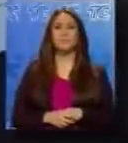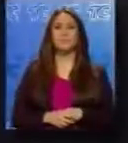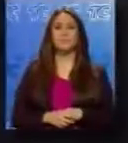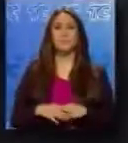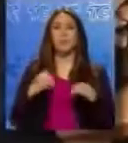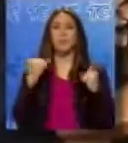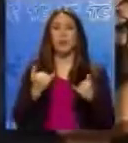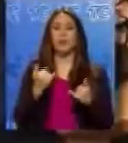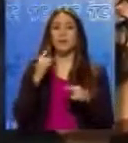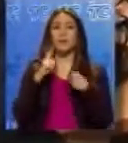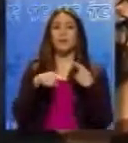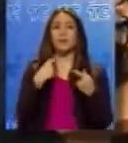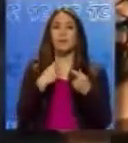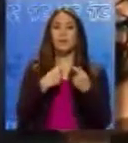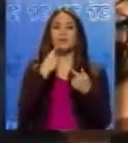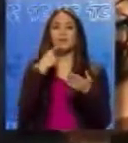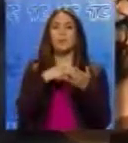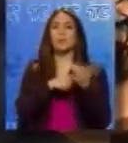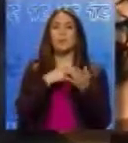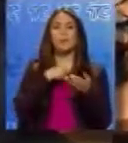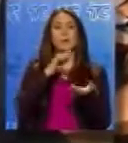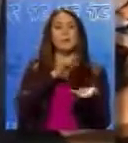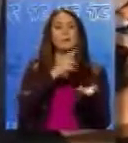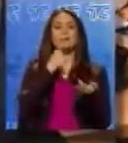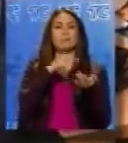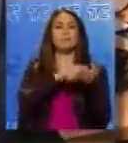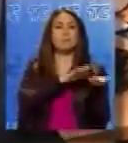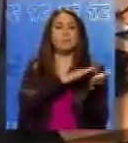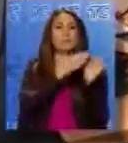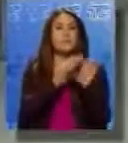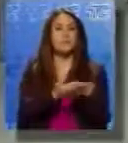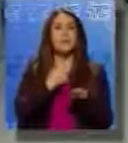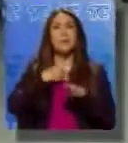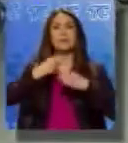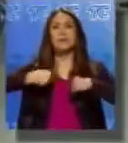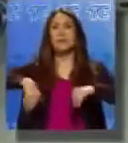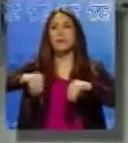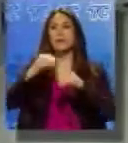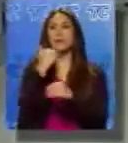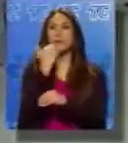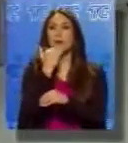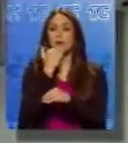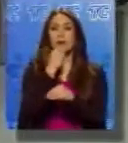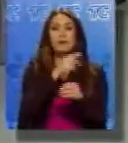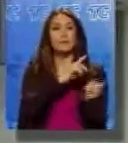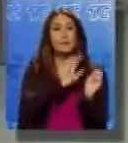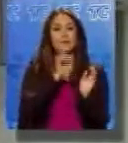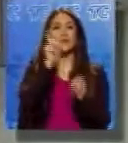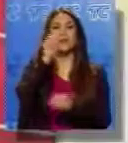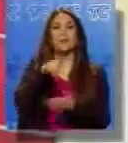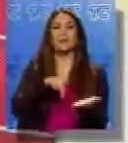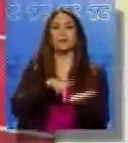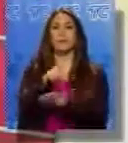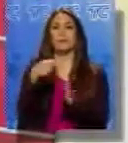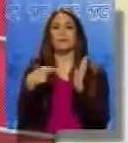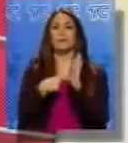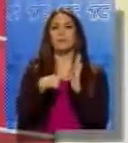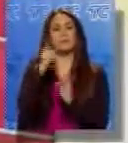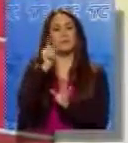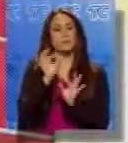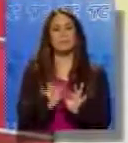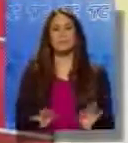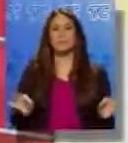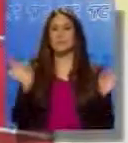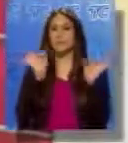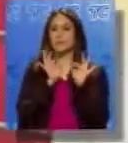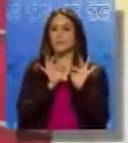En la actualidad, para la transferencia de un bien por herencia, se debe desarrollar una escritura pública ante un notario y finalmente pagar un impuesto. Eso se tiene que hacer una